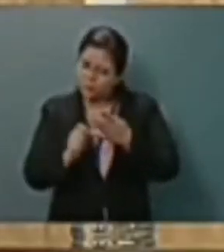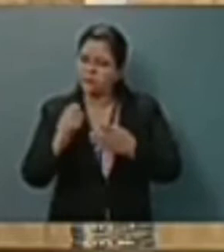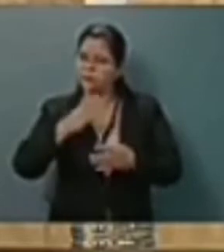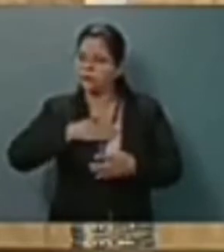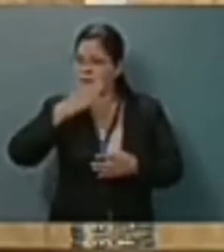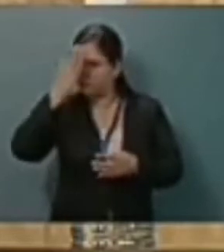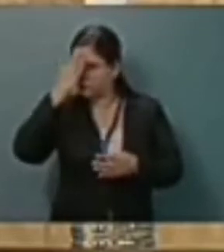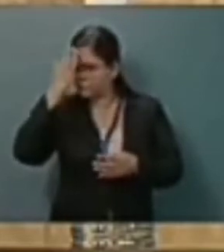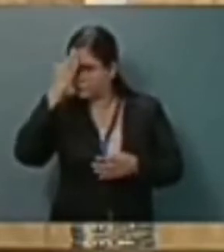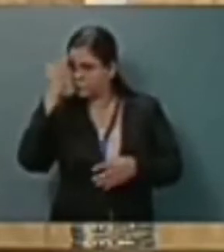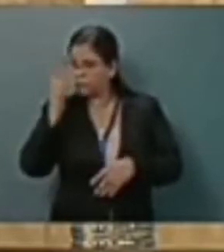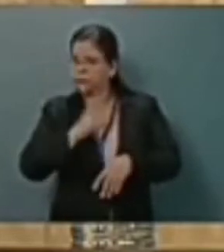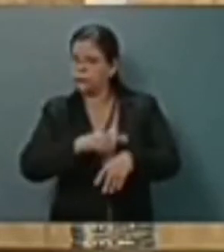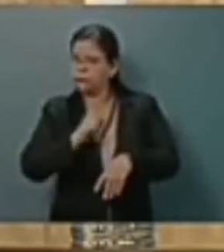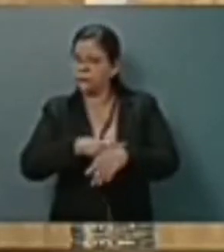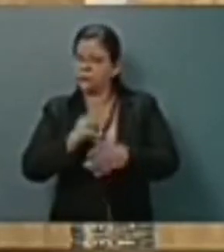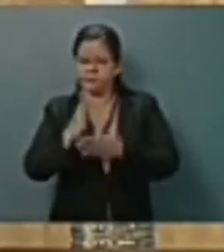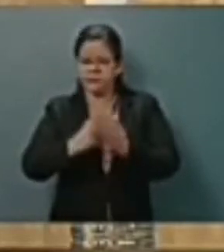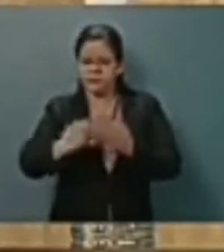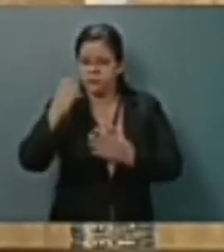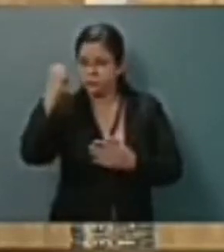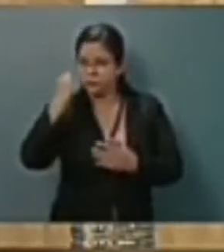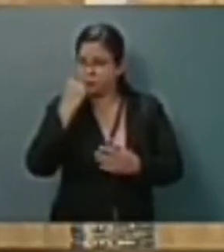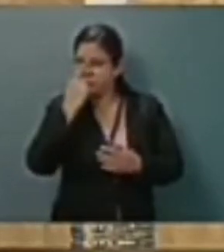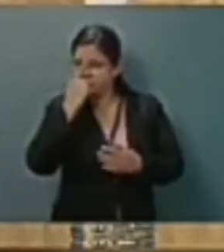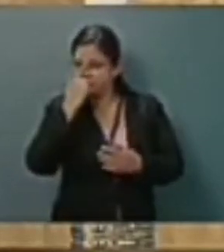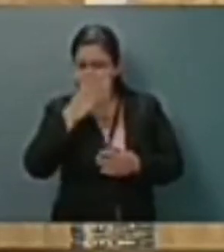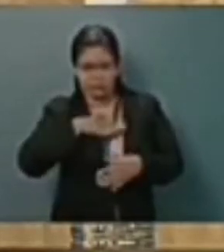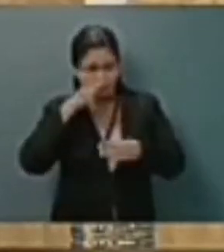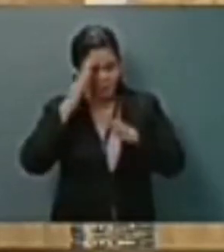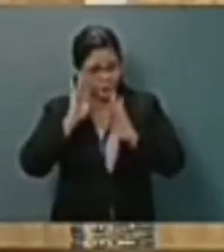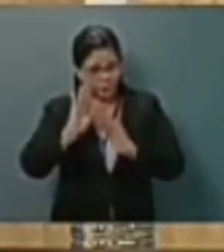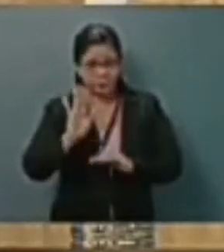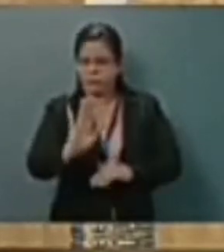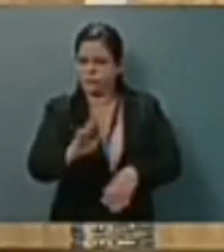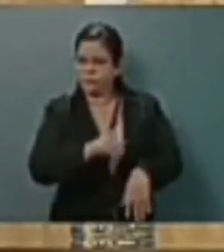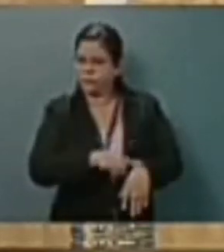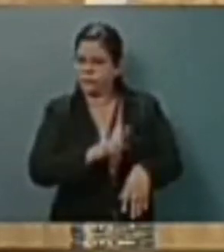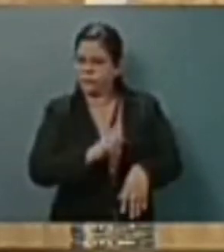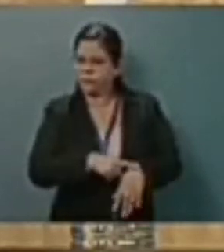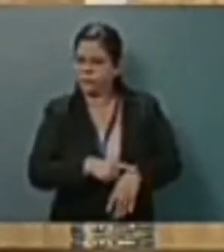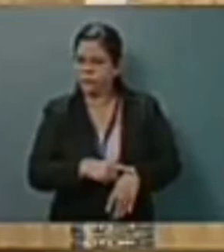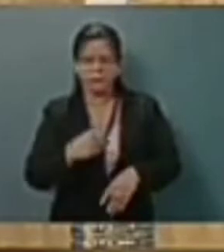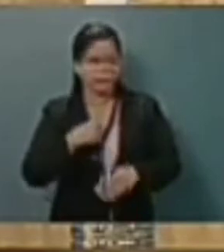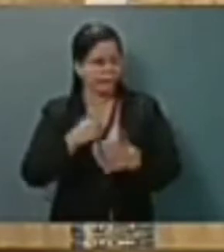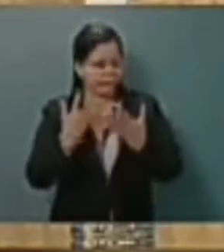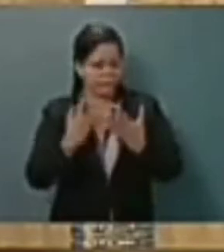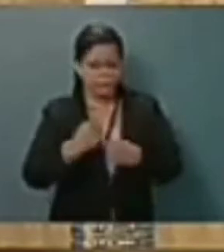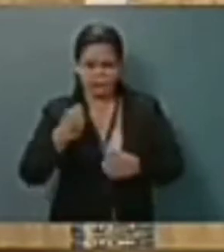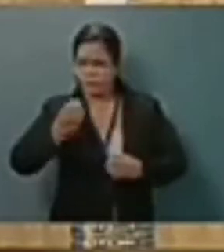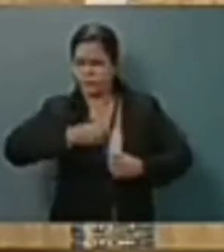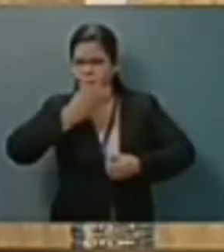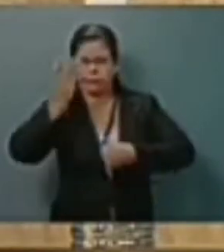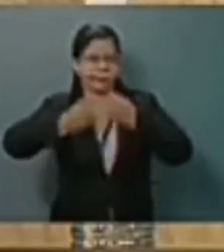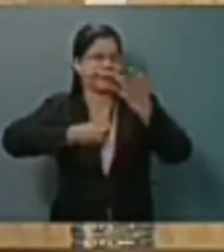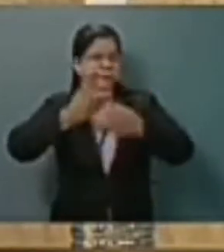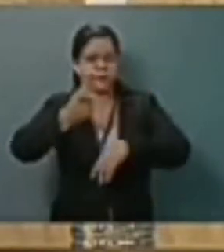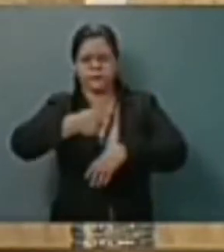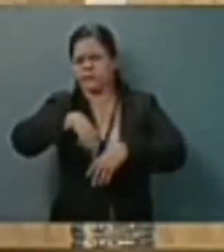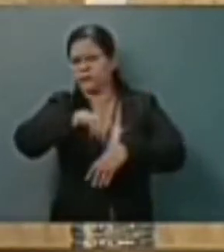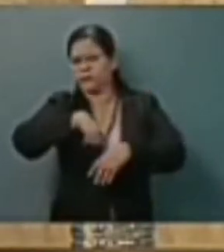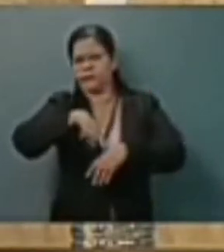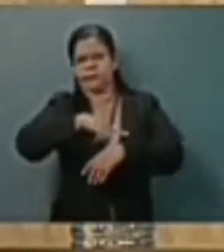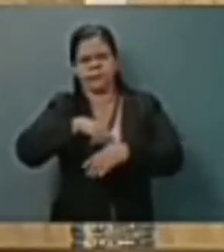que el tiempo también es algo valioso para todos y yo respeto el de ustedes. No me voy a extender en las palabras.